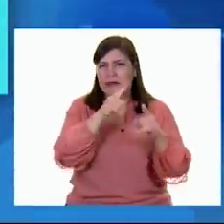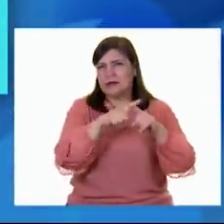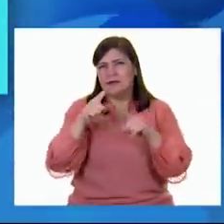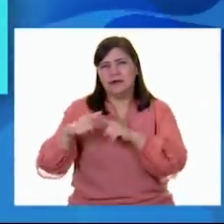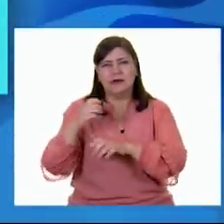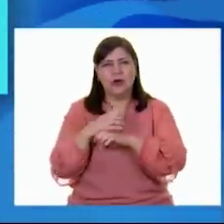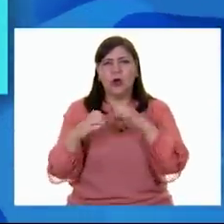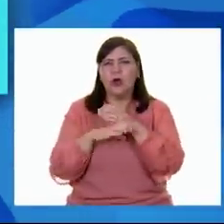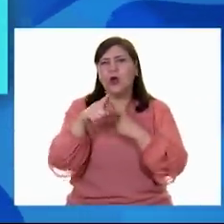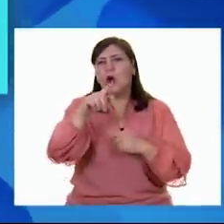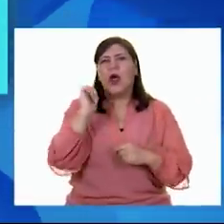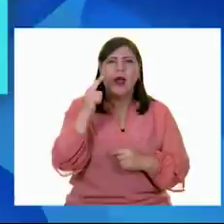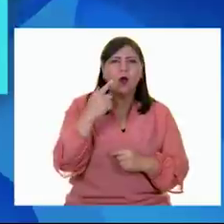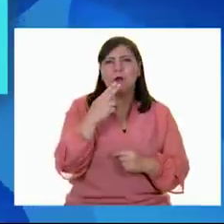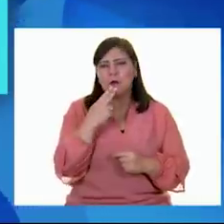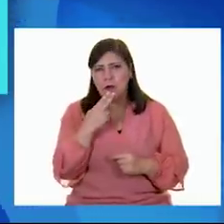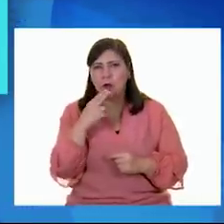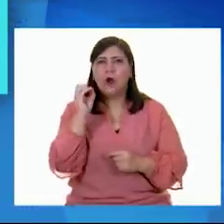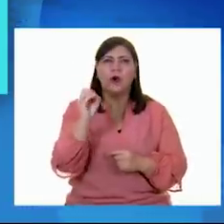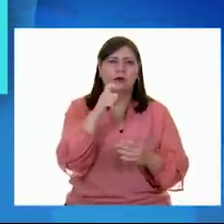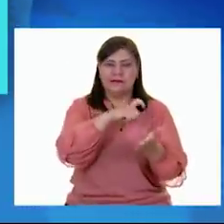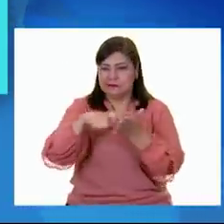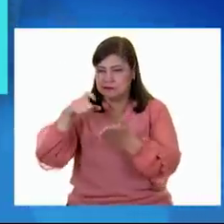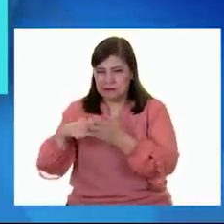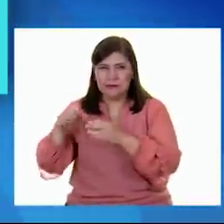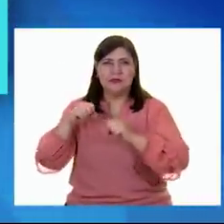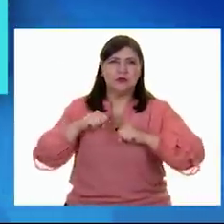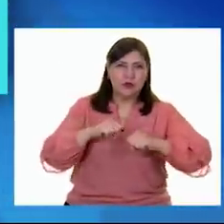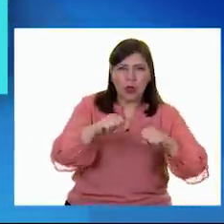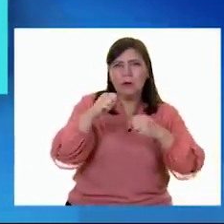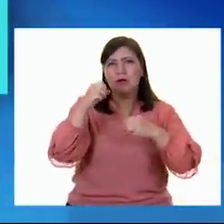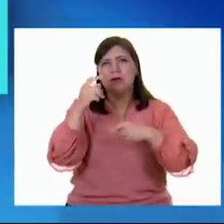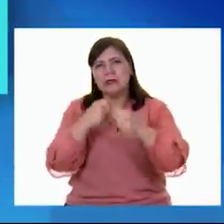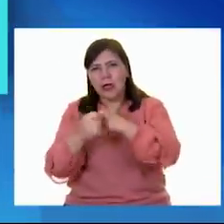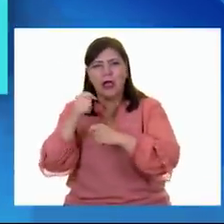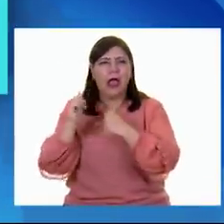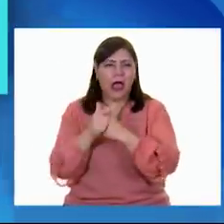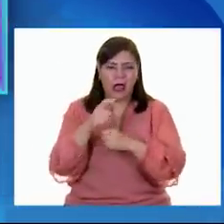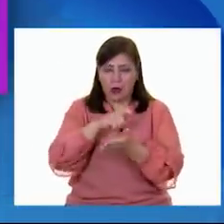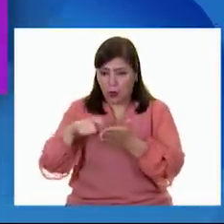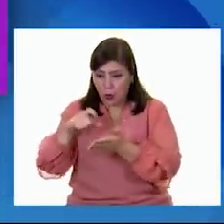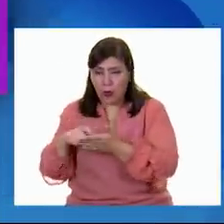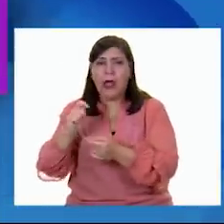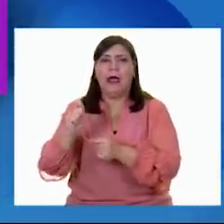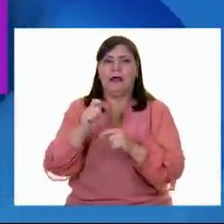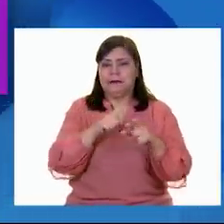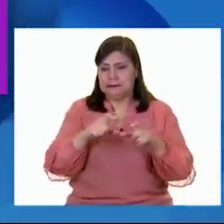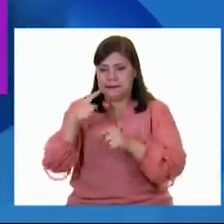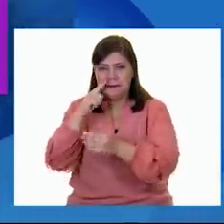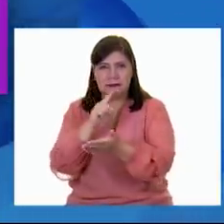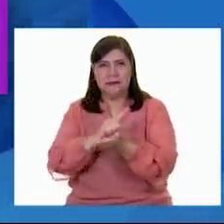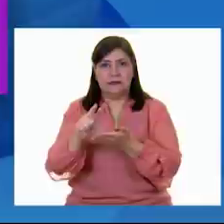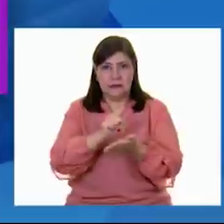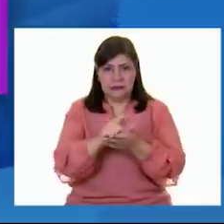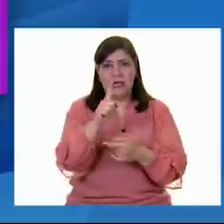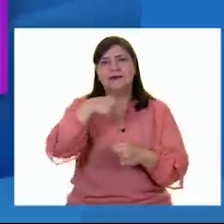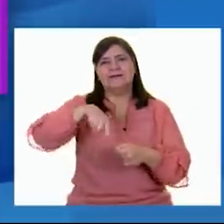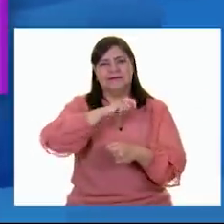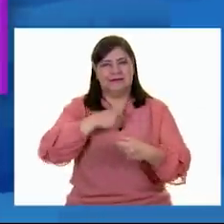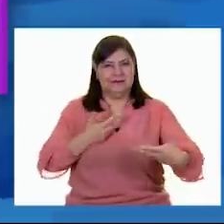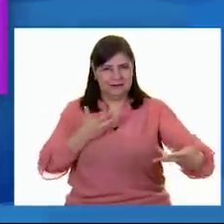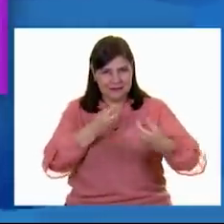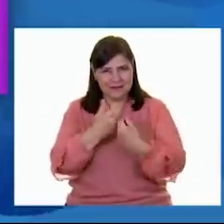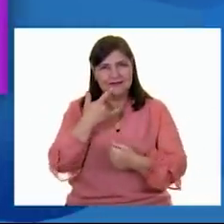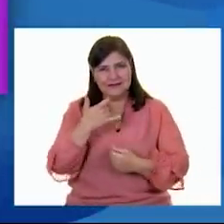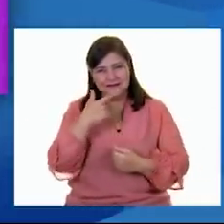más utilizas. También las cosas que compres en la tienda o en el supermercado. Sigamos luchando juntos contra este